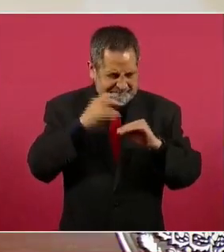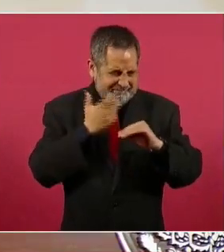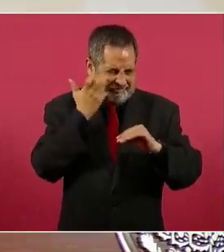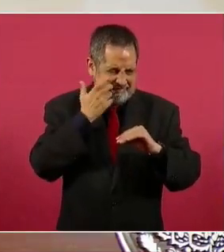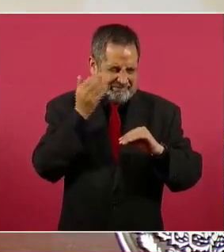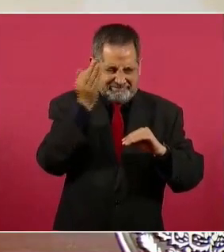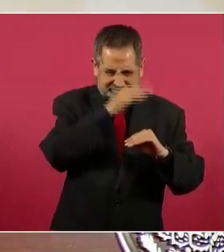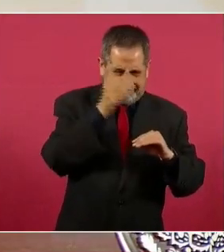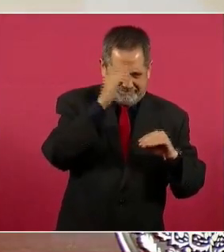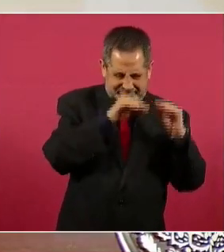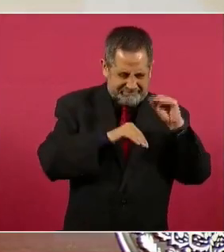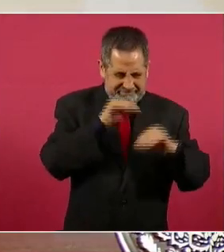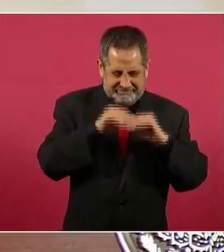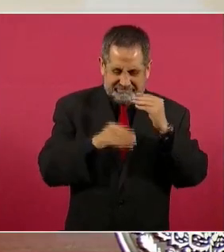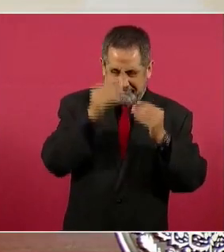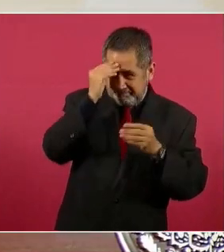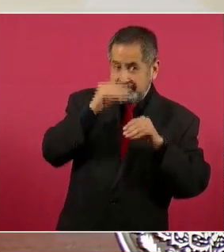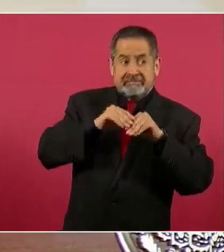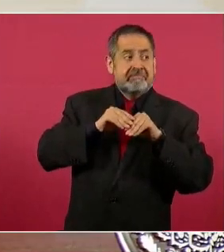de medios de comunicación,